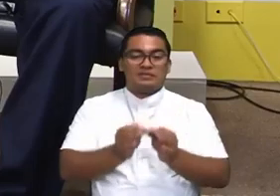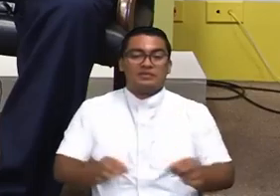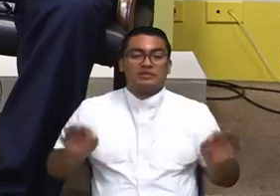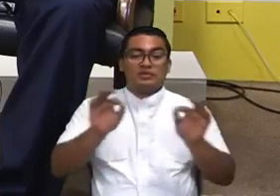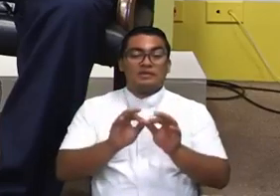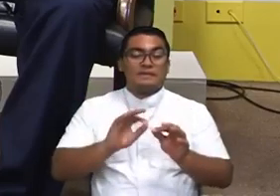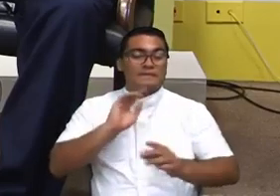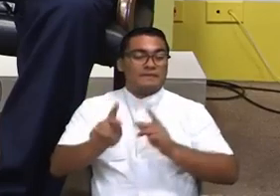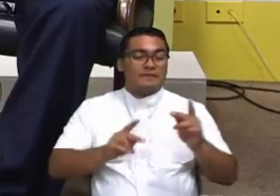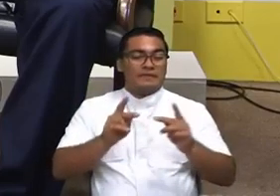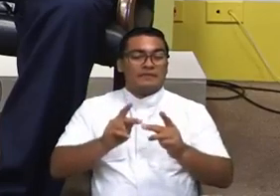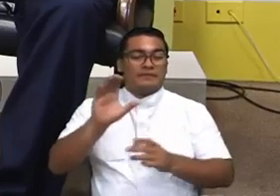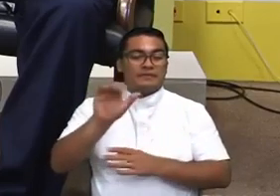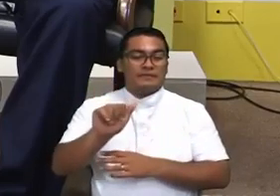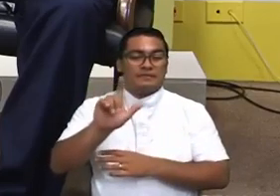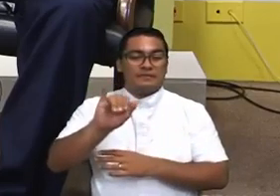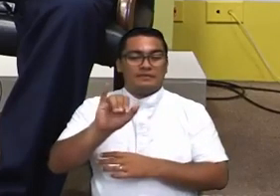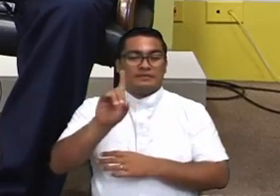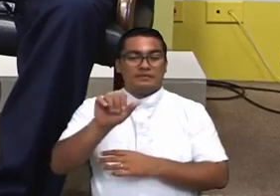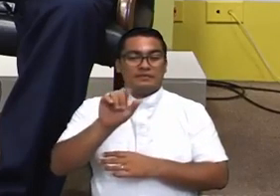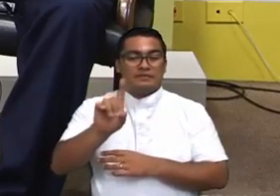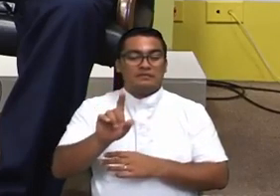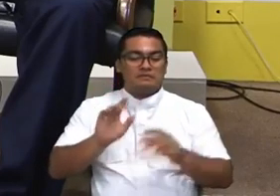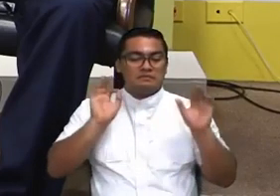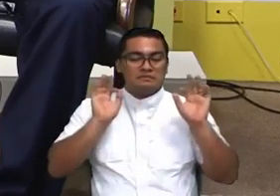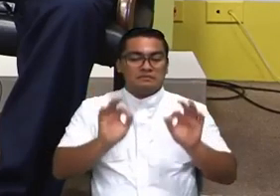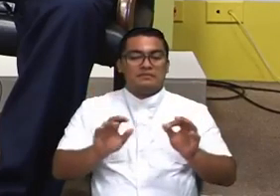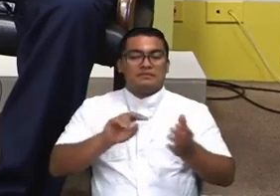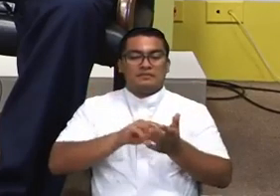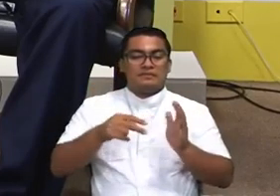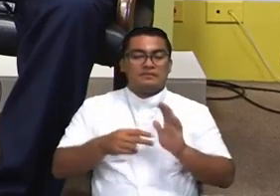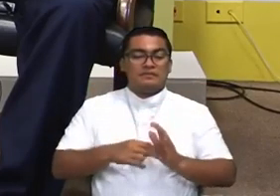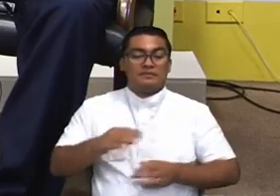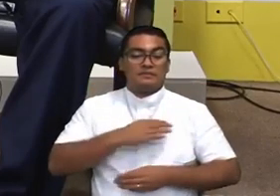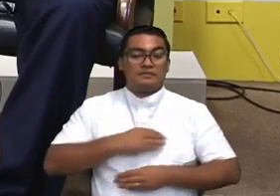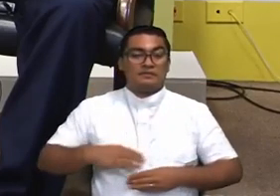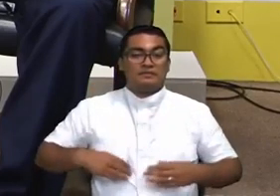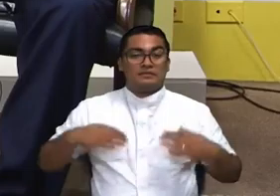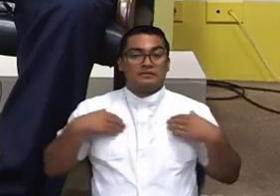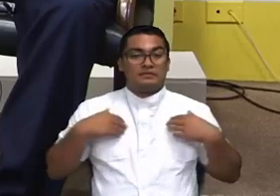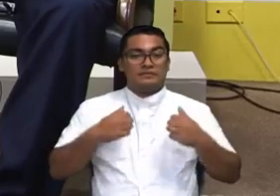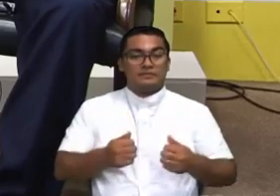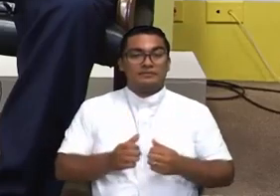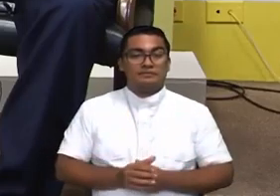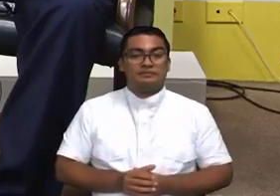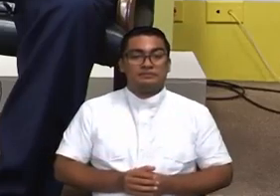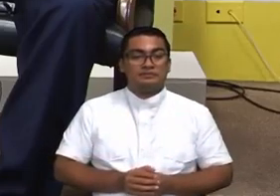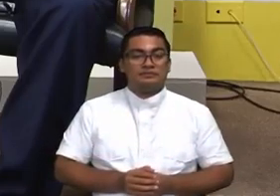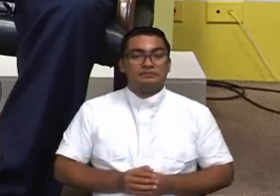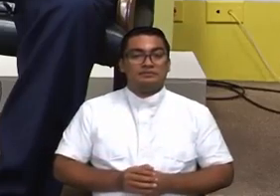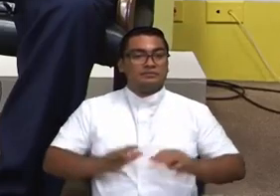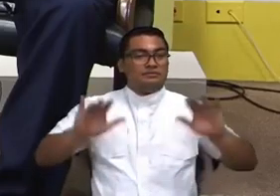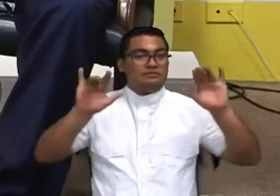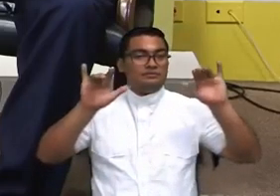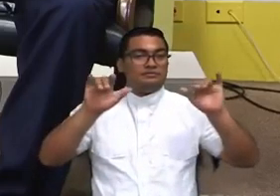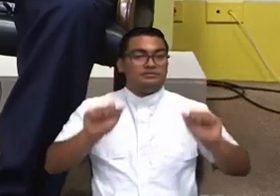calidad y calidez, que es lo que representa pues el Ministerio de Salud. Ya en el tema,